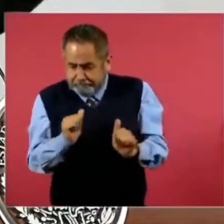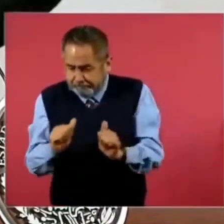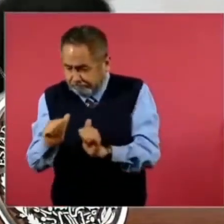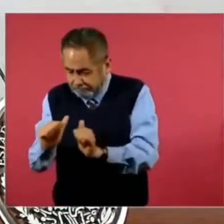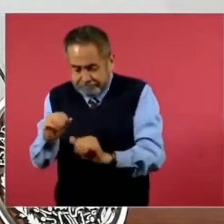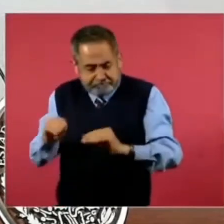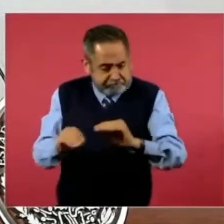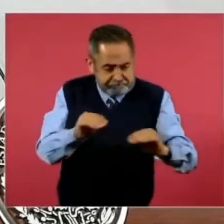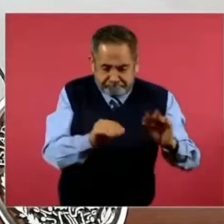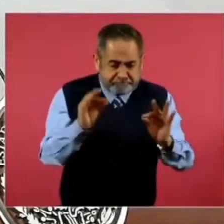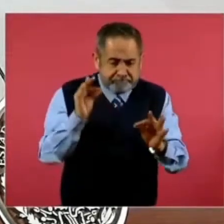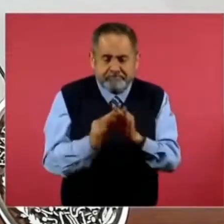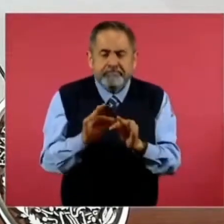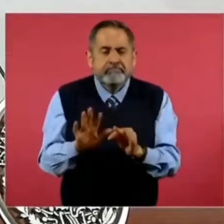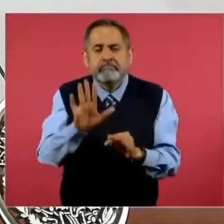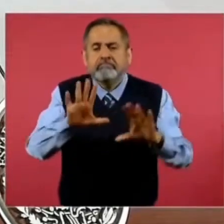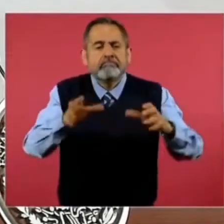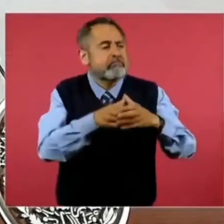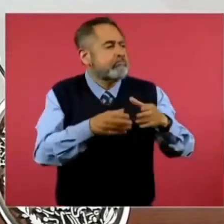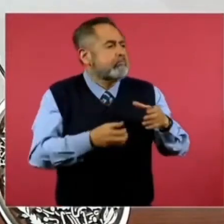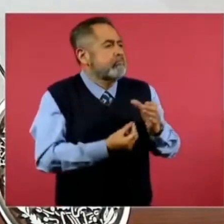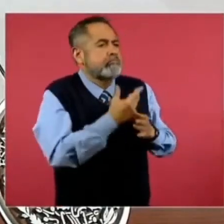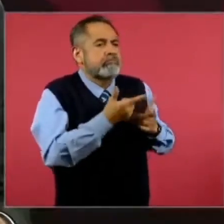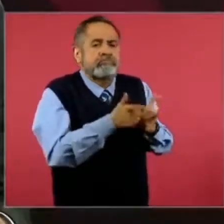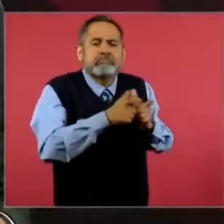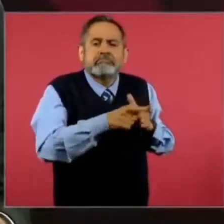equiparable a un gobierno